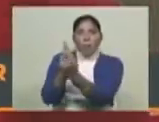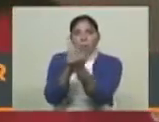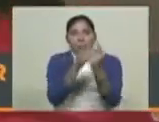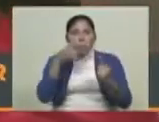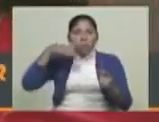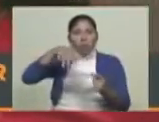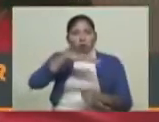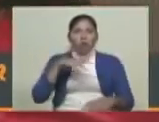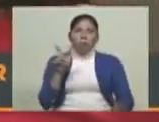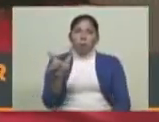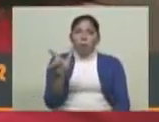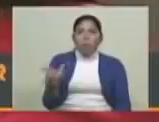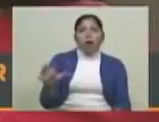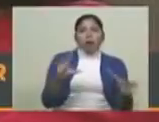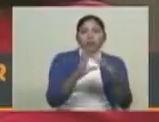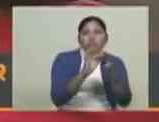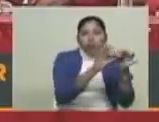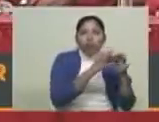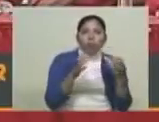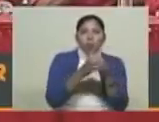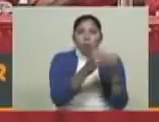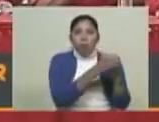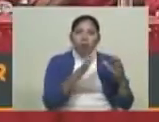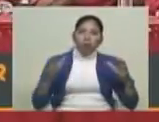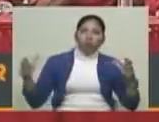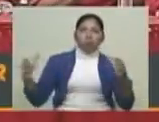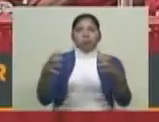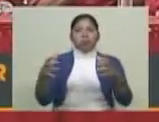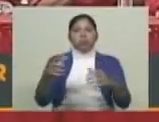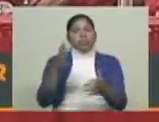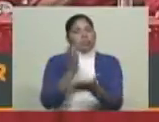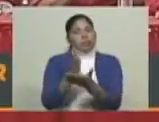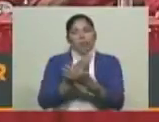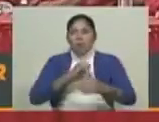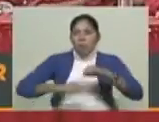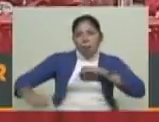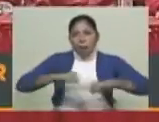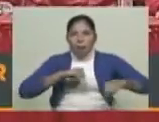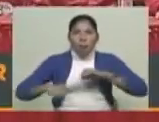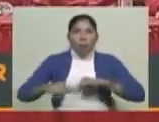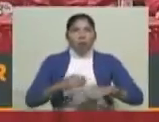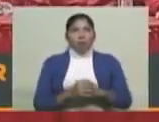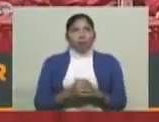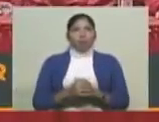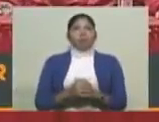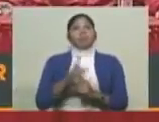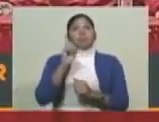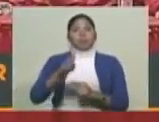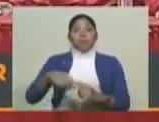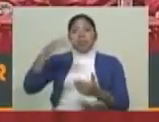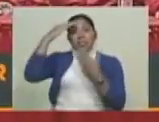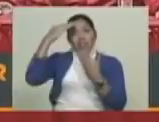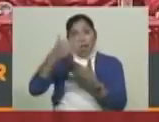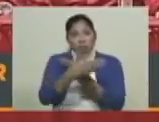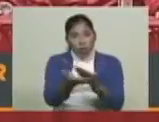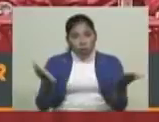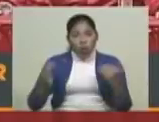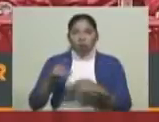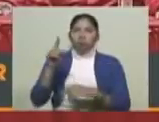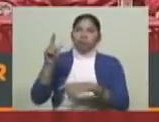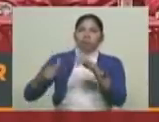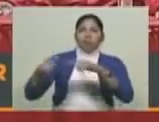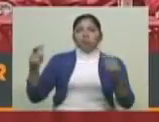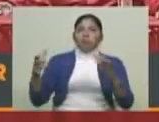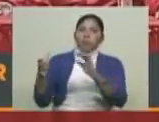partido, con los partidos aliados, con el gran polo patriótico. Queremos enviarle un saludo a todos los partidos aliados del gran